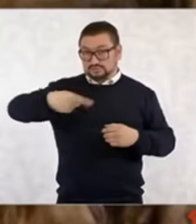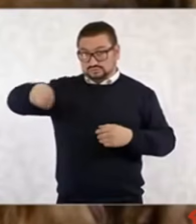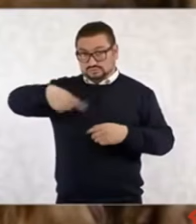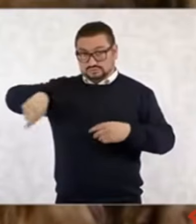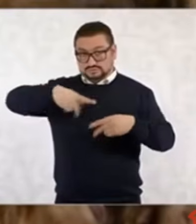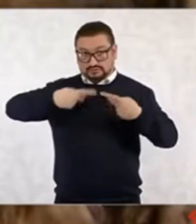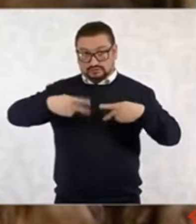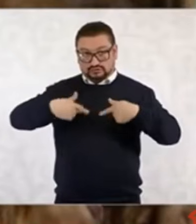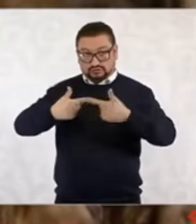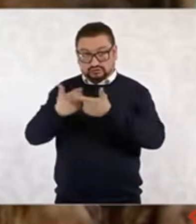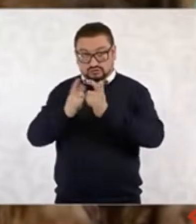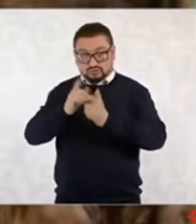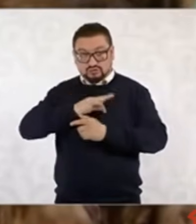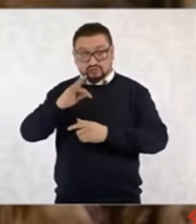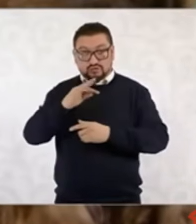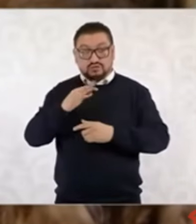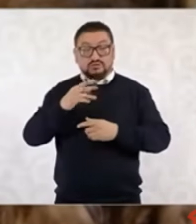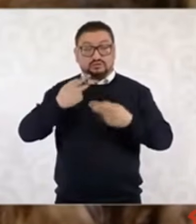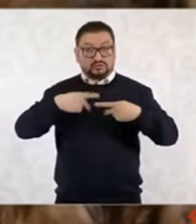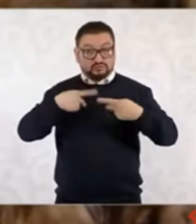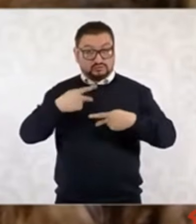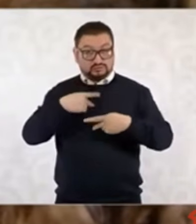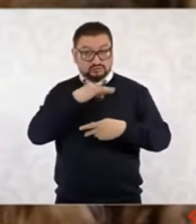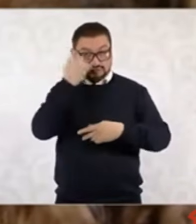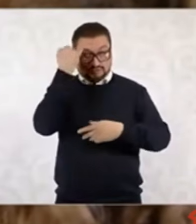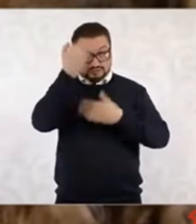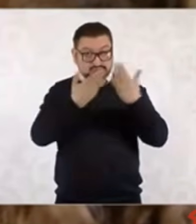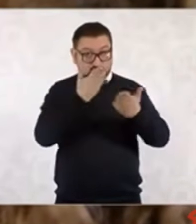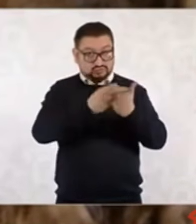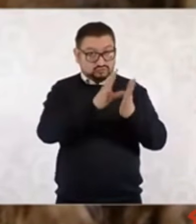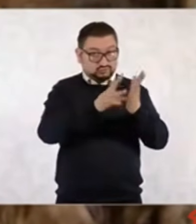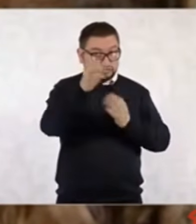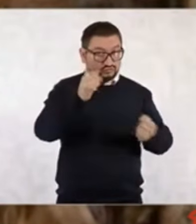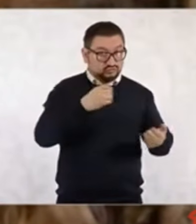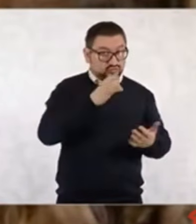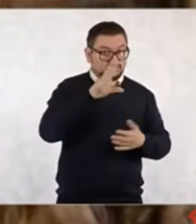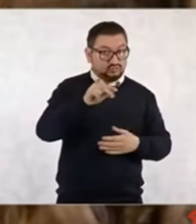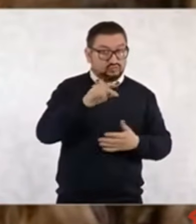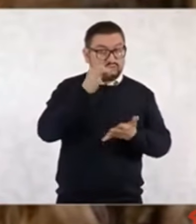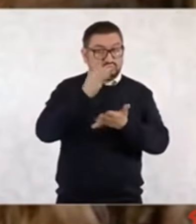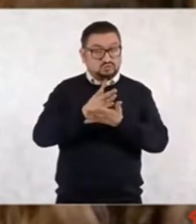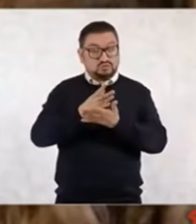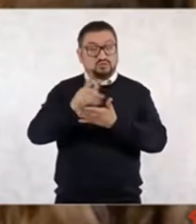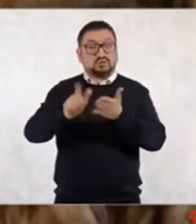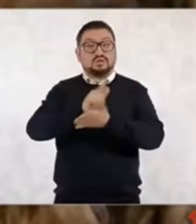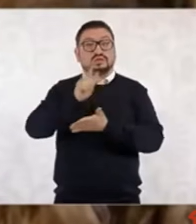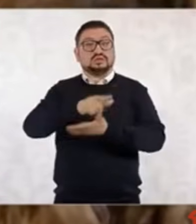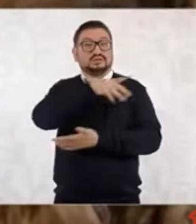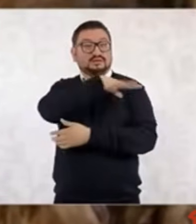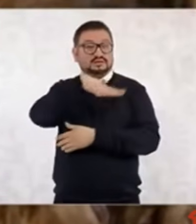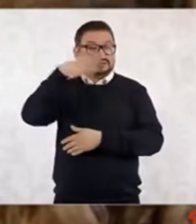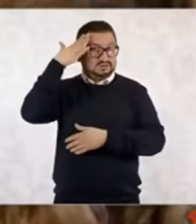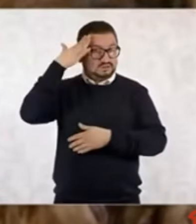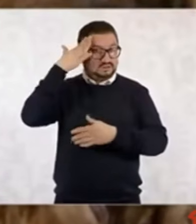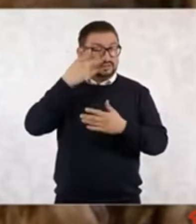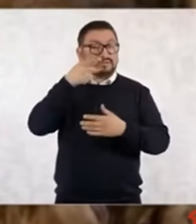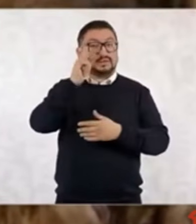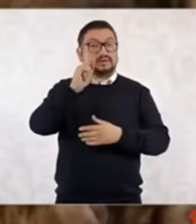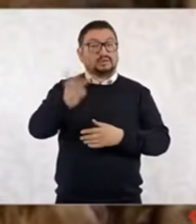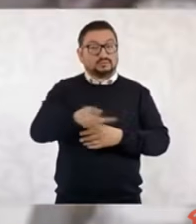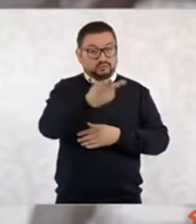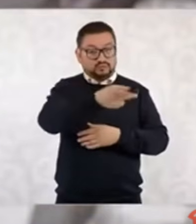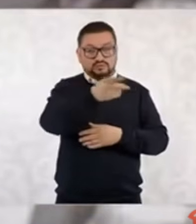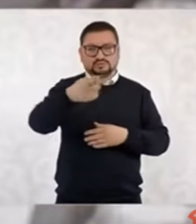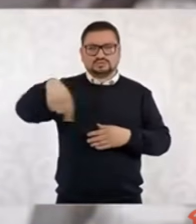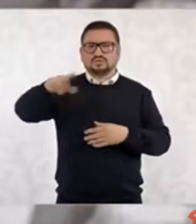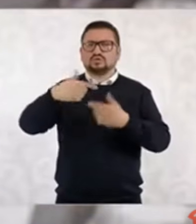reforma constitucional. Creo que no, creo que nos quedamos en leyes generales. Entonces, por eso se lo pregunto a usted. Sí, pero los